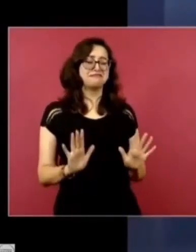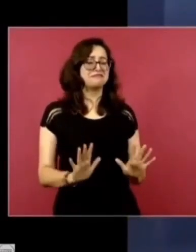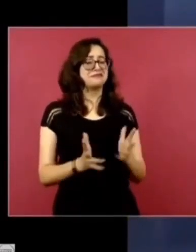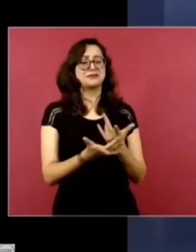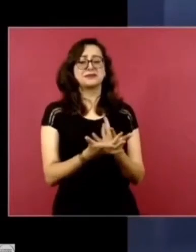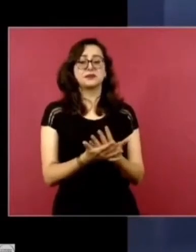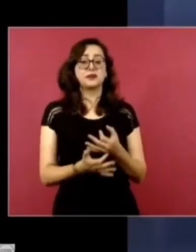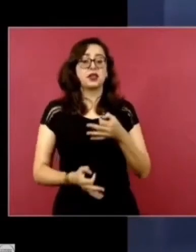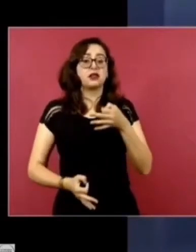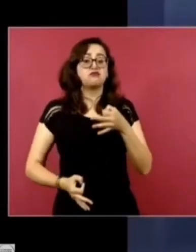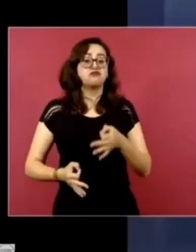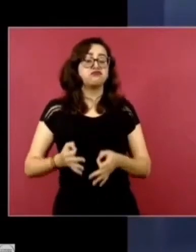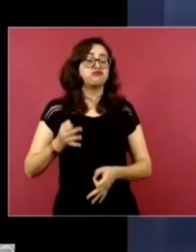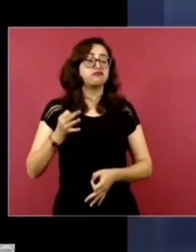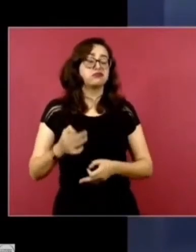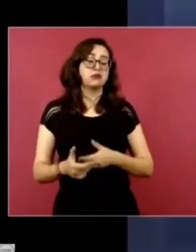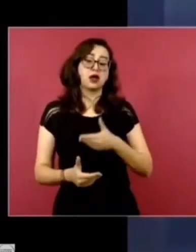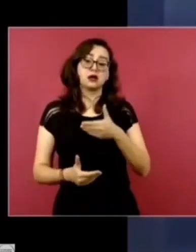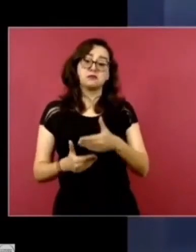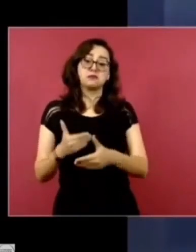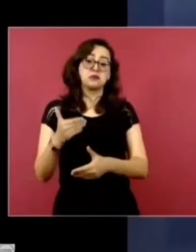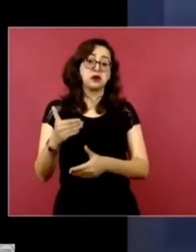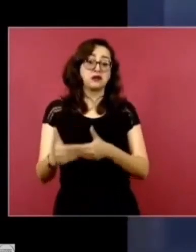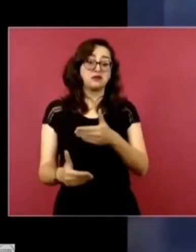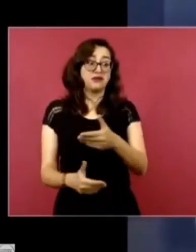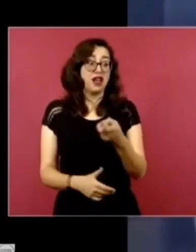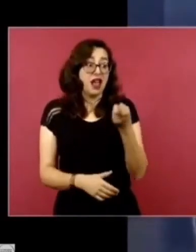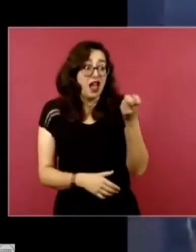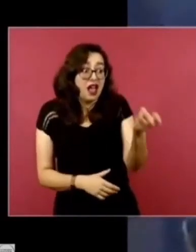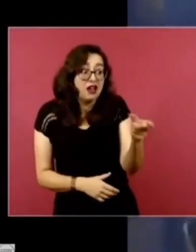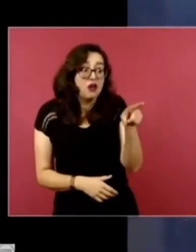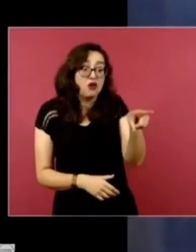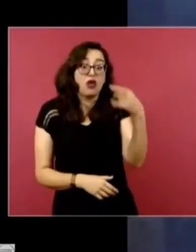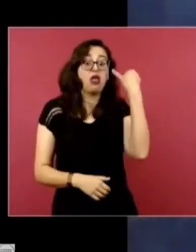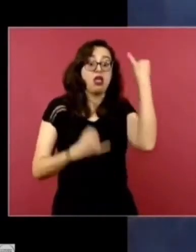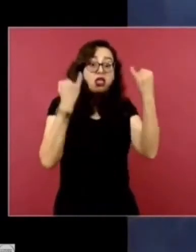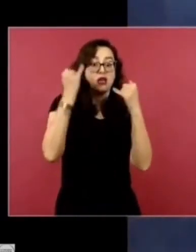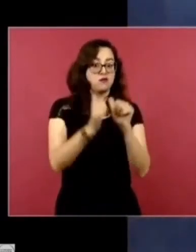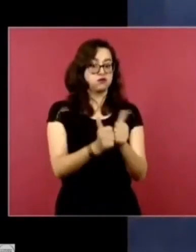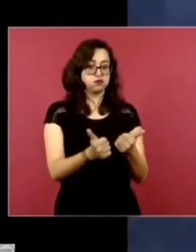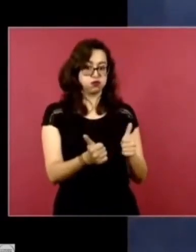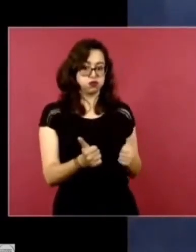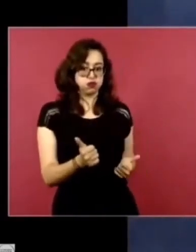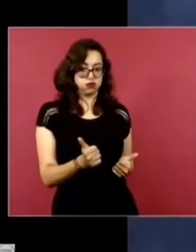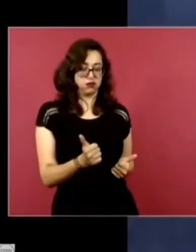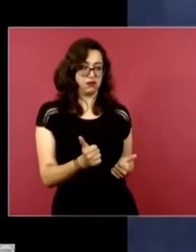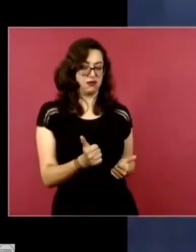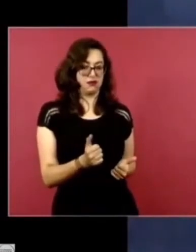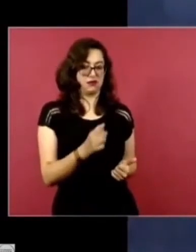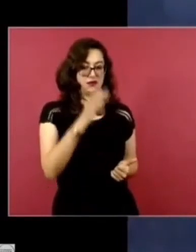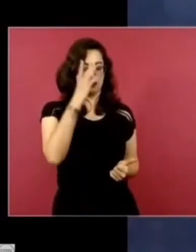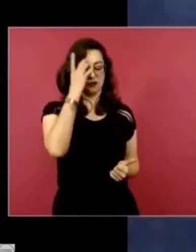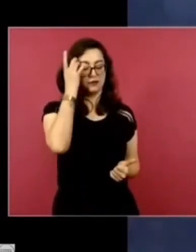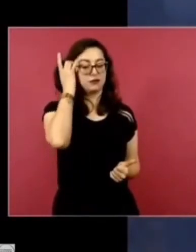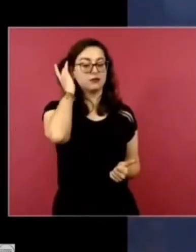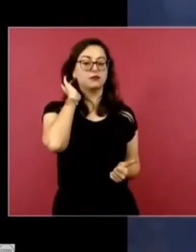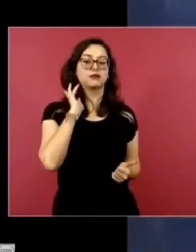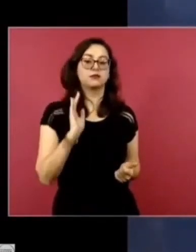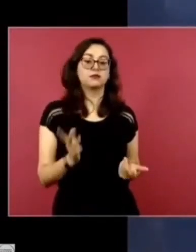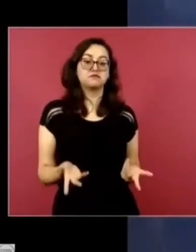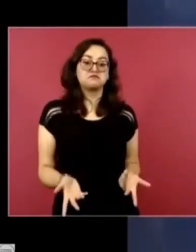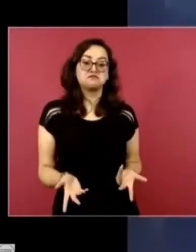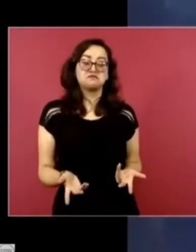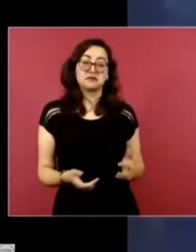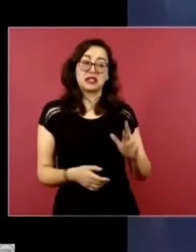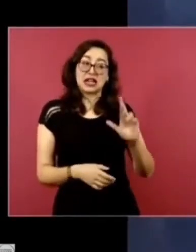Sería retrogradar. Es decir, mira, no solo regresar a lo que fue el gobierno de